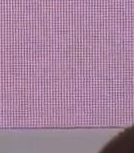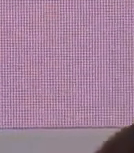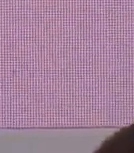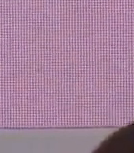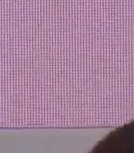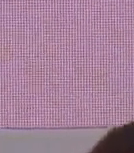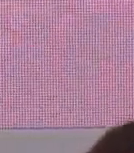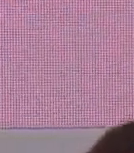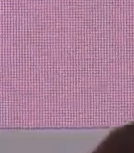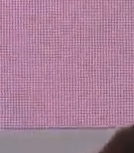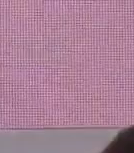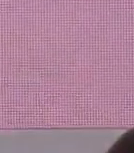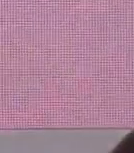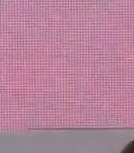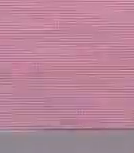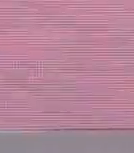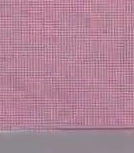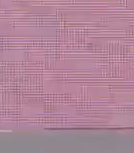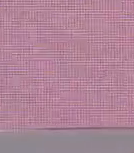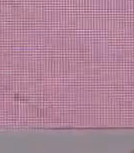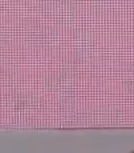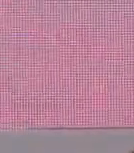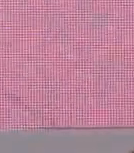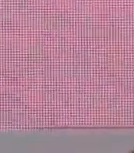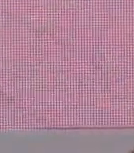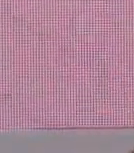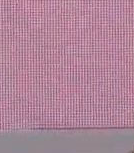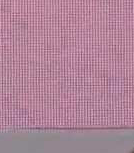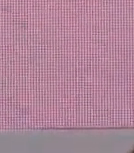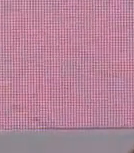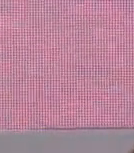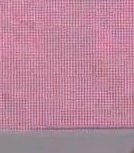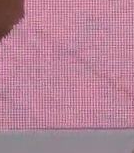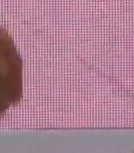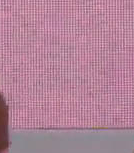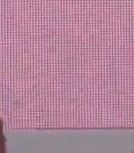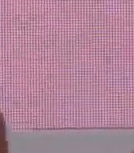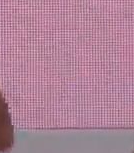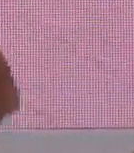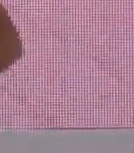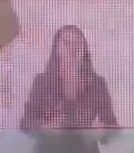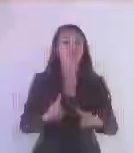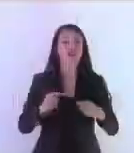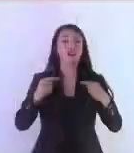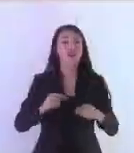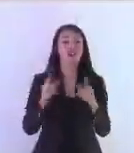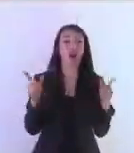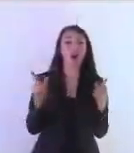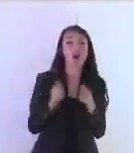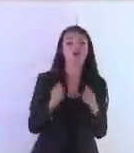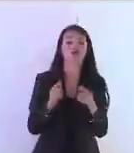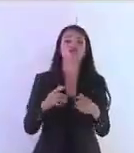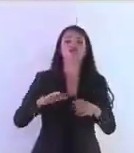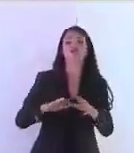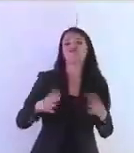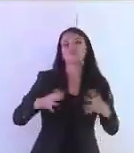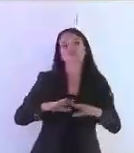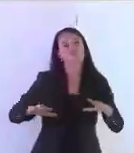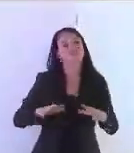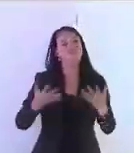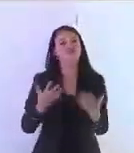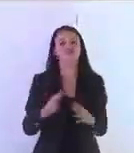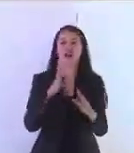aquí escuche, escuche con atención y también, como en este pequeño acto,